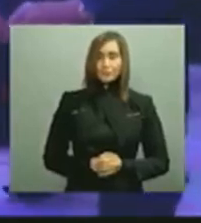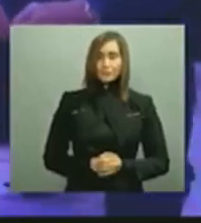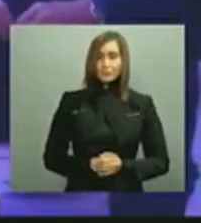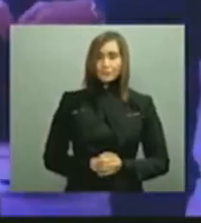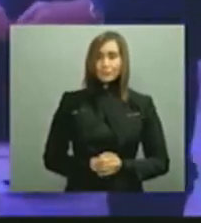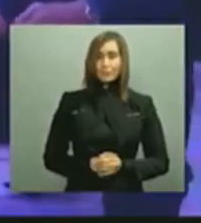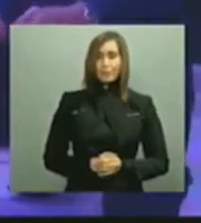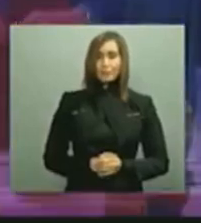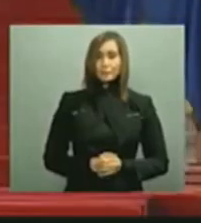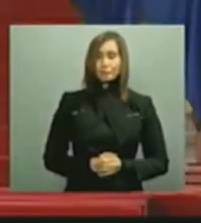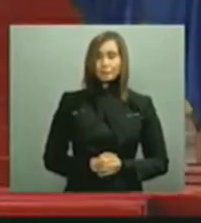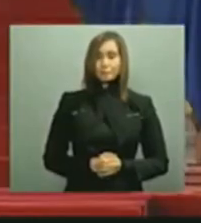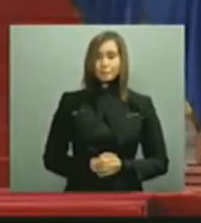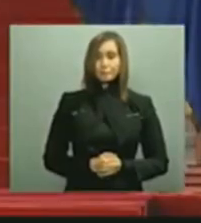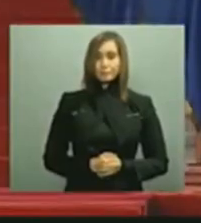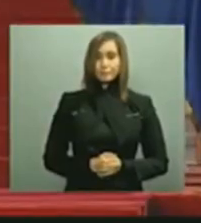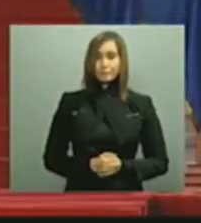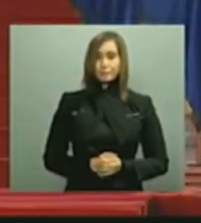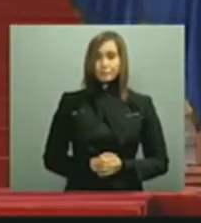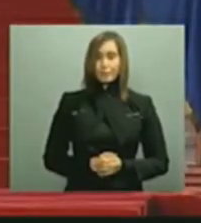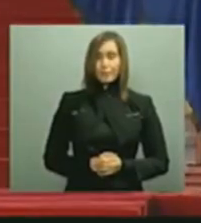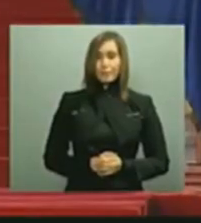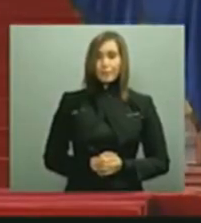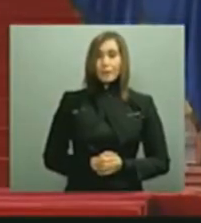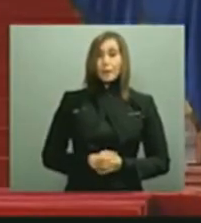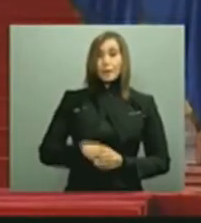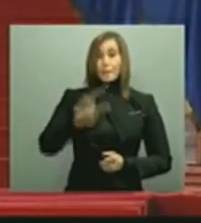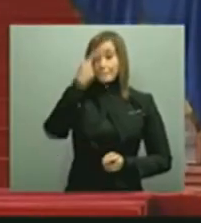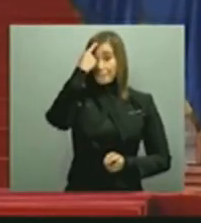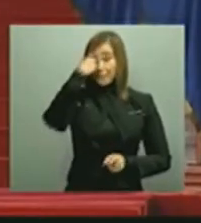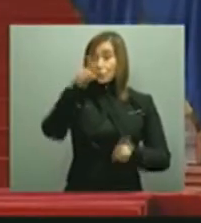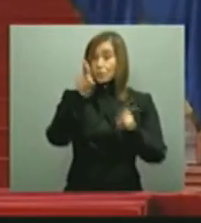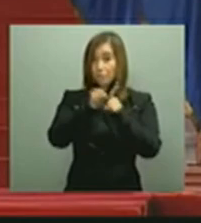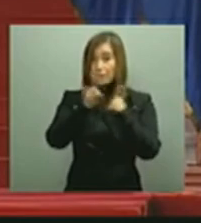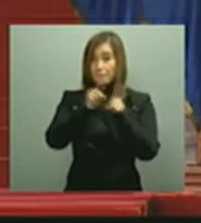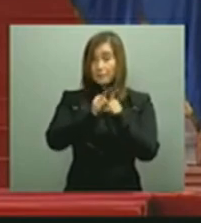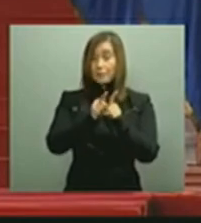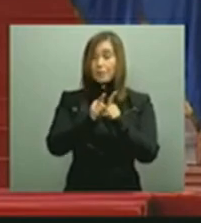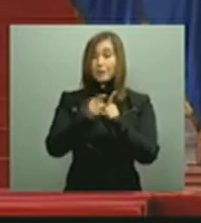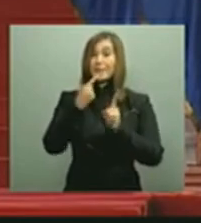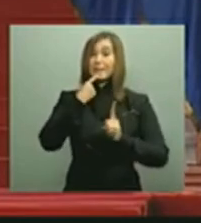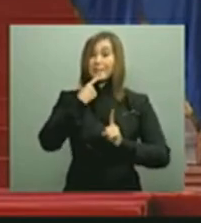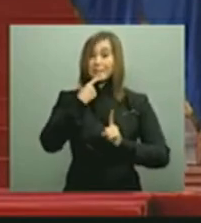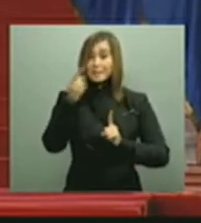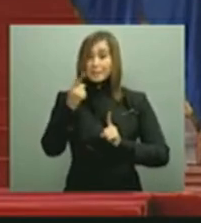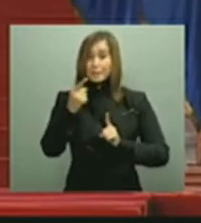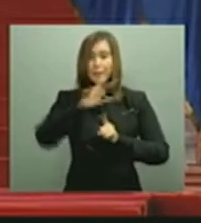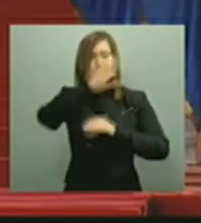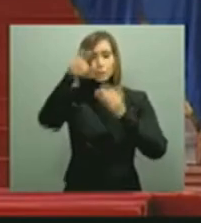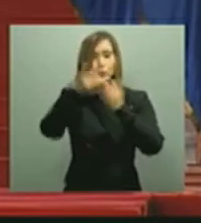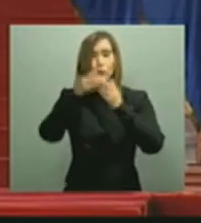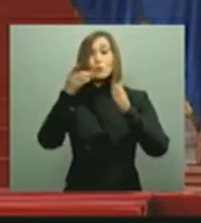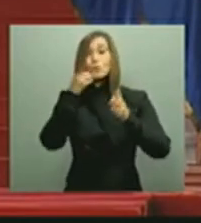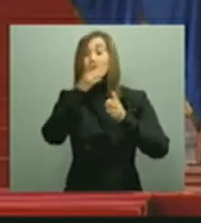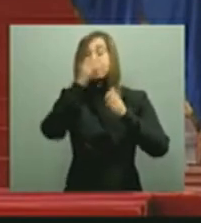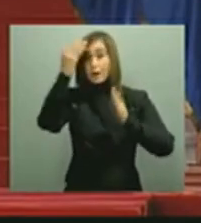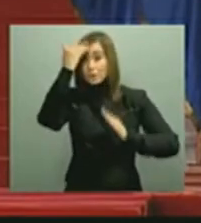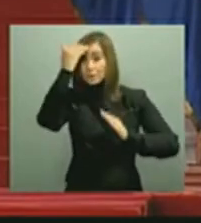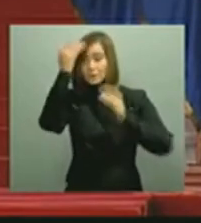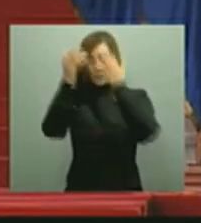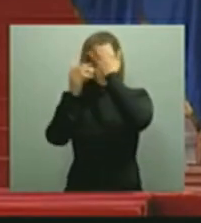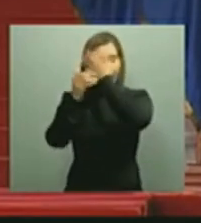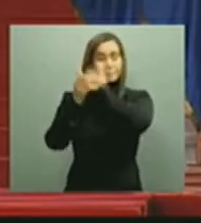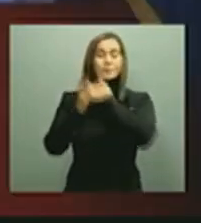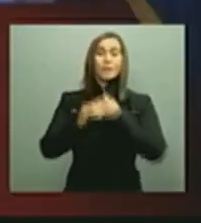Sin embargo, es preciso señalar para que el pueblo dominicano se entere de que la política de endeudamiento